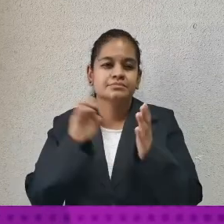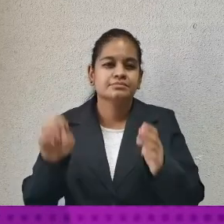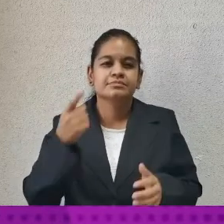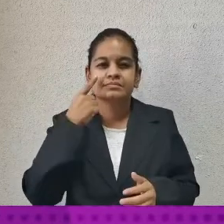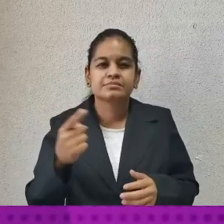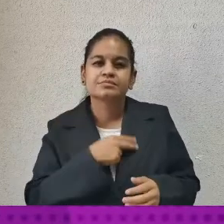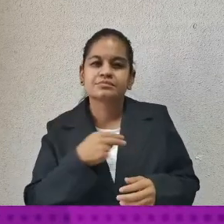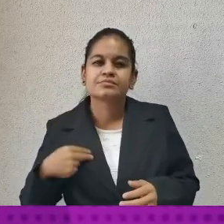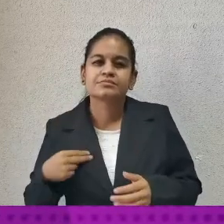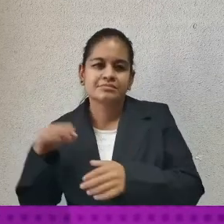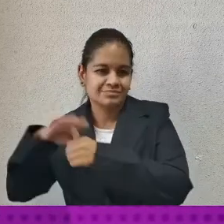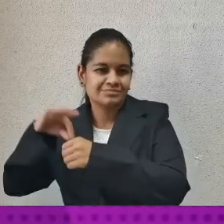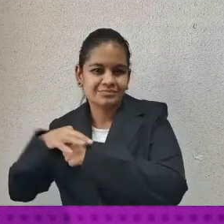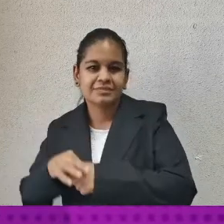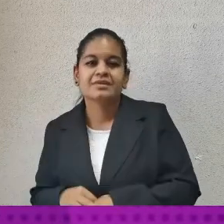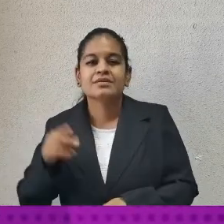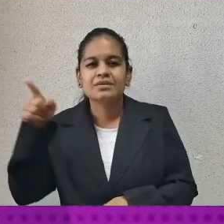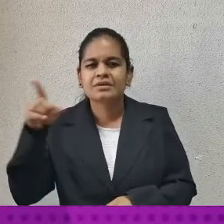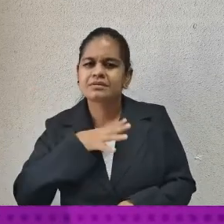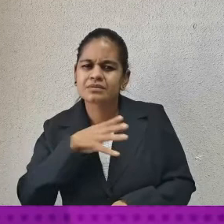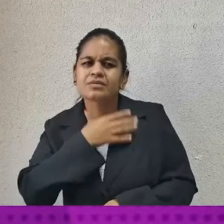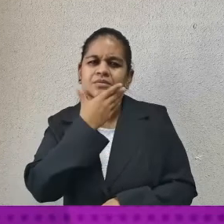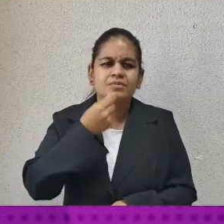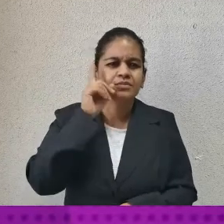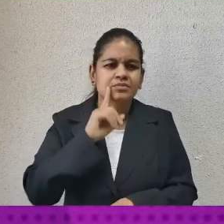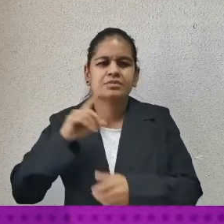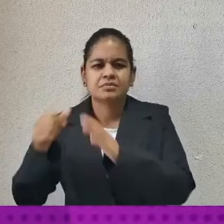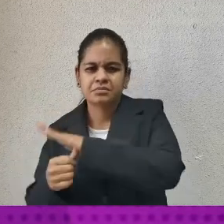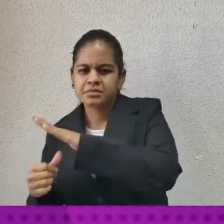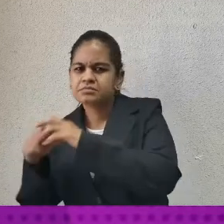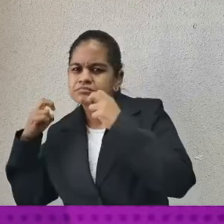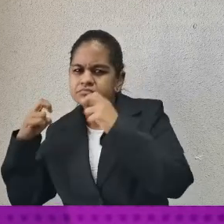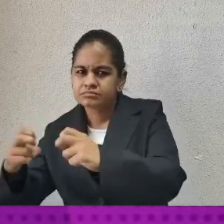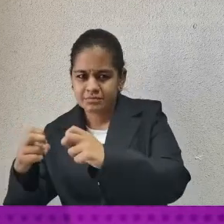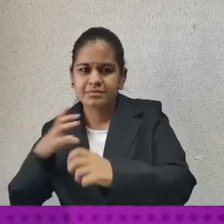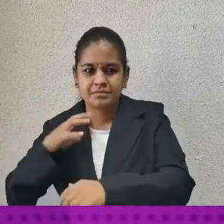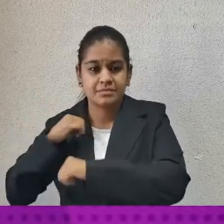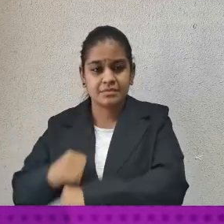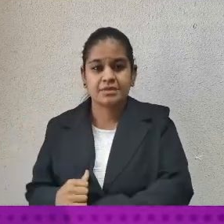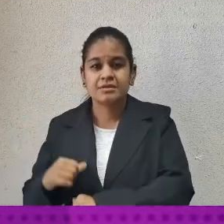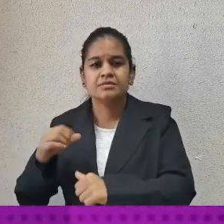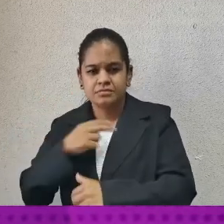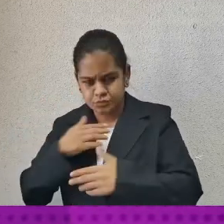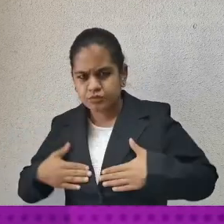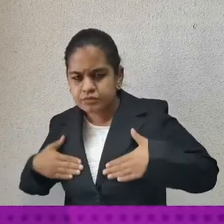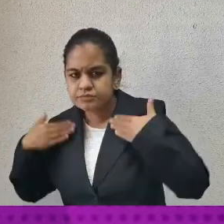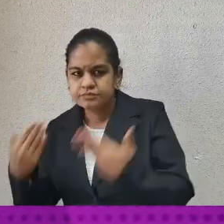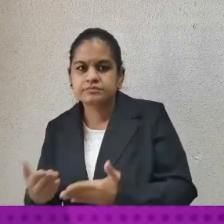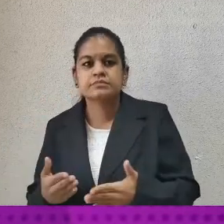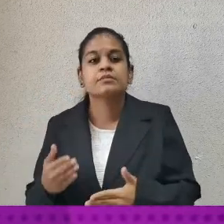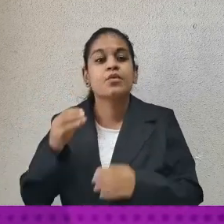directivas de casilla, en las ciudadanas y ciudadanos que participaron en la anterior jornada electoral, confianza en los comités